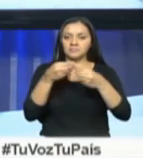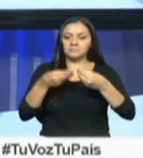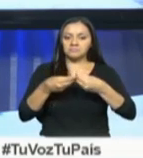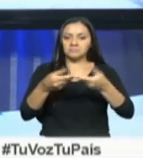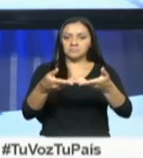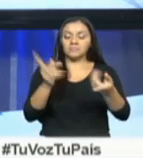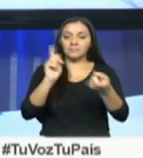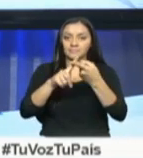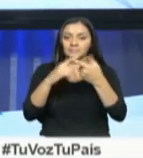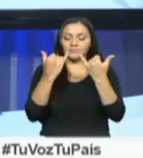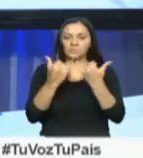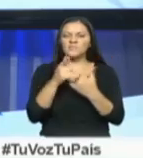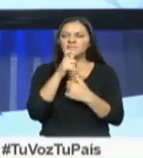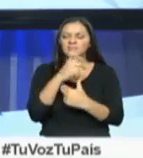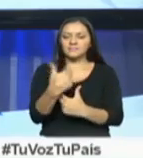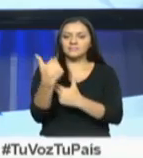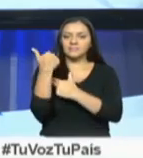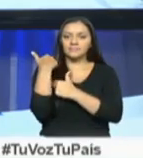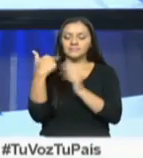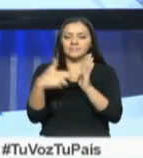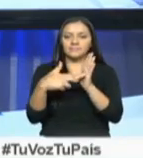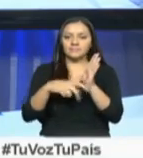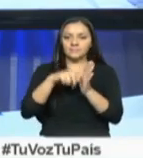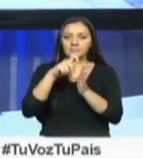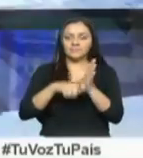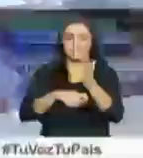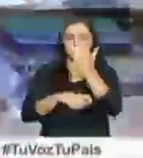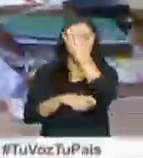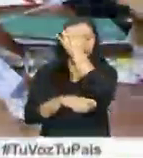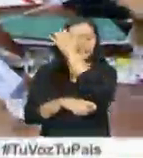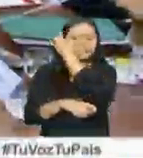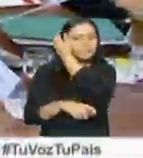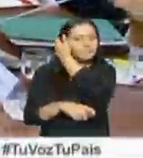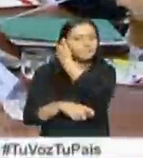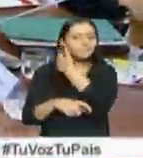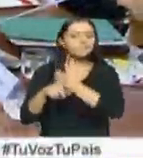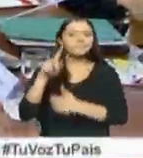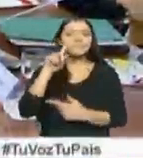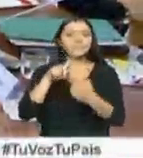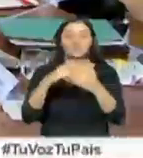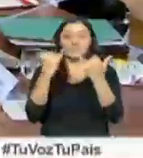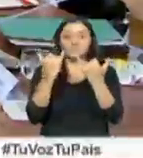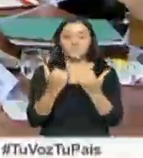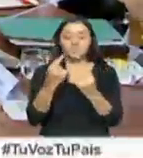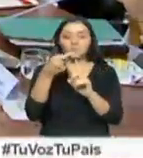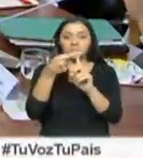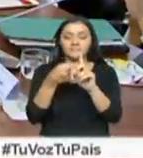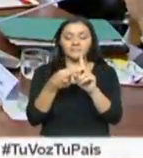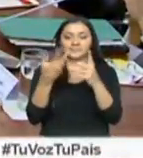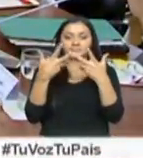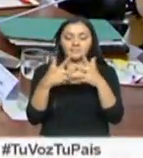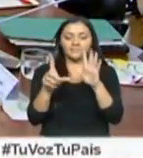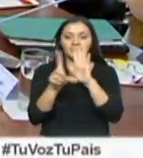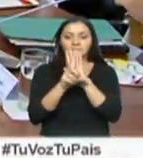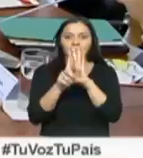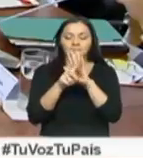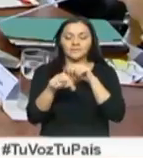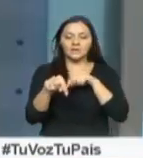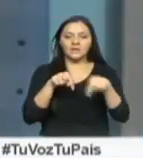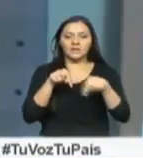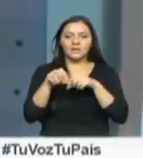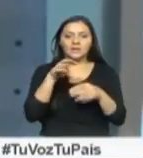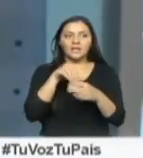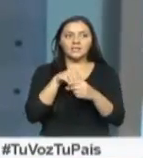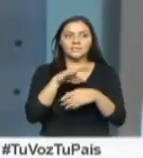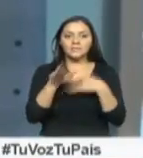emitidos hasta la fecha por parte del Registro Civil. A la fecha se cumple un mes de vigencia de la Ley Orgánica de Movilidad Humana, por